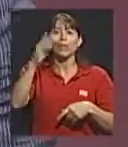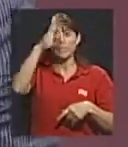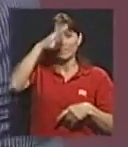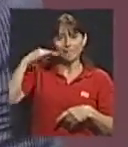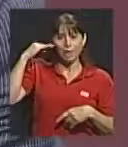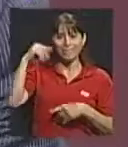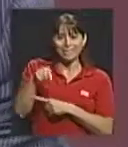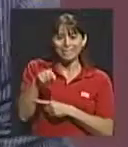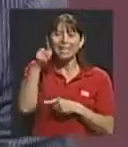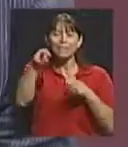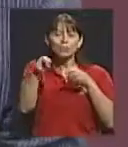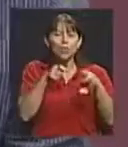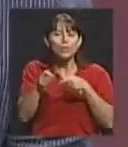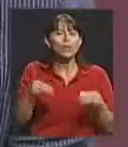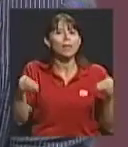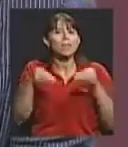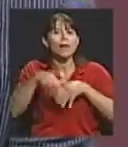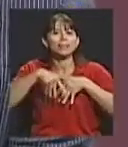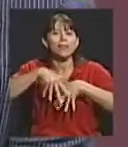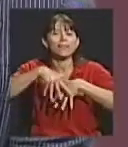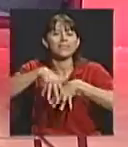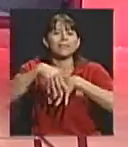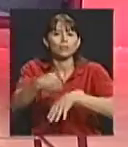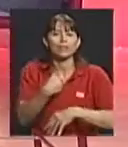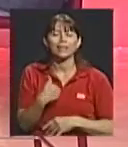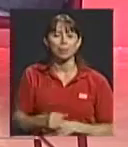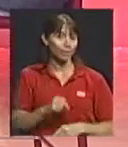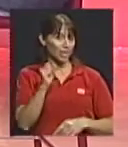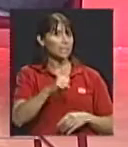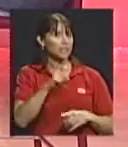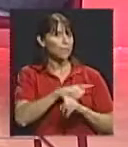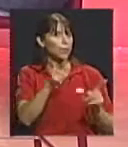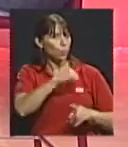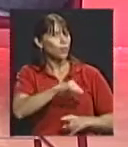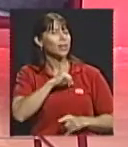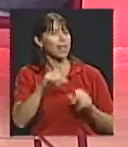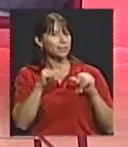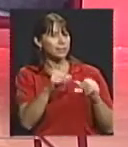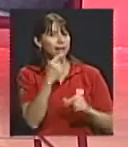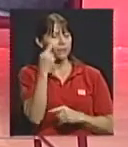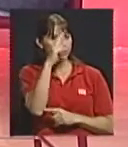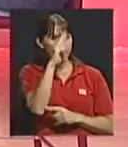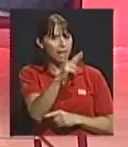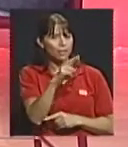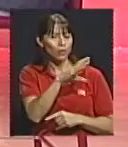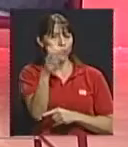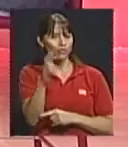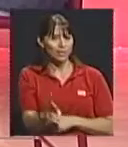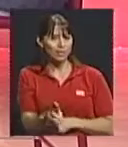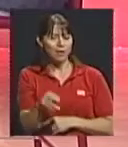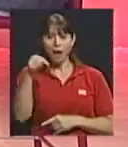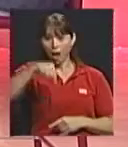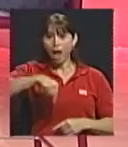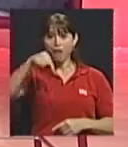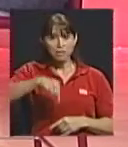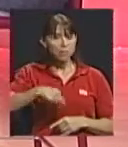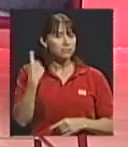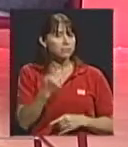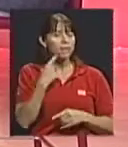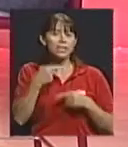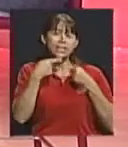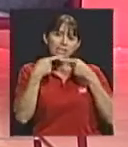los gobiernos que más manifestaciones ha tenido Sí pero la autoridad se sigue respetando en Costa Rica eh aquí las sentencias se